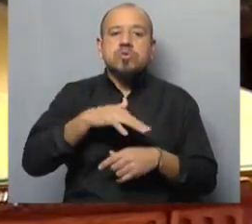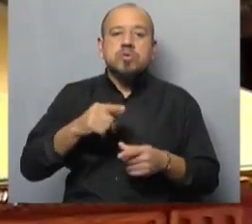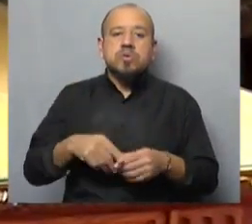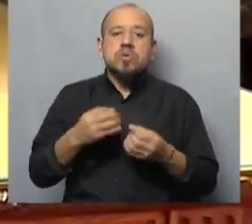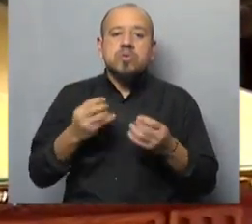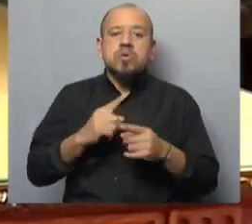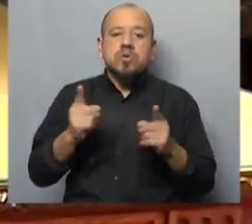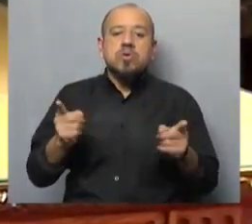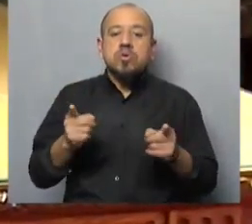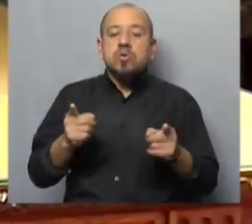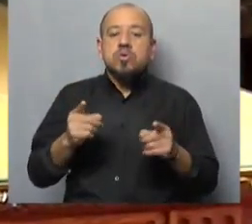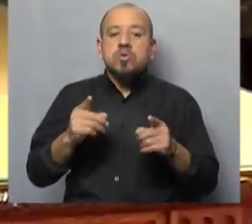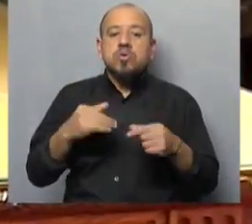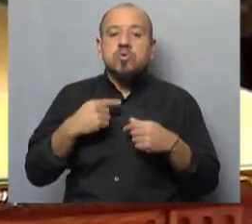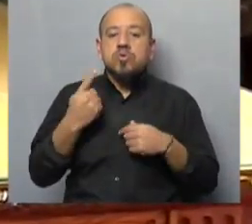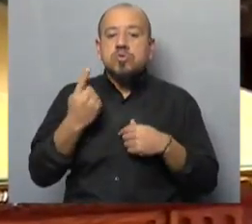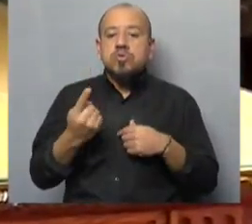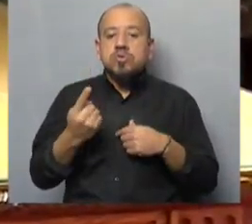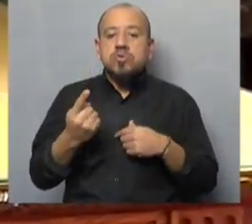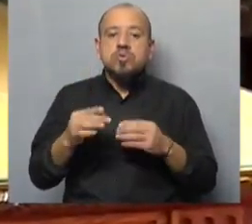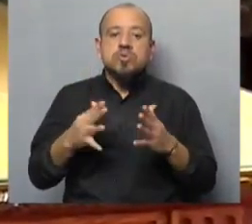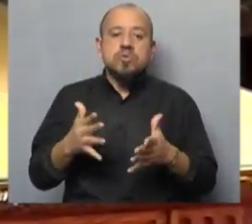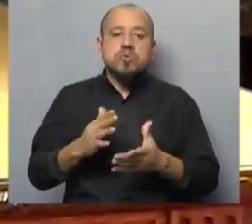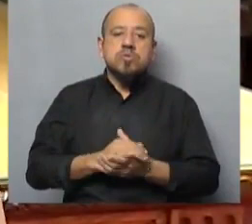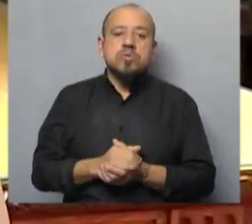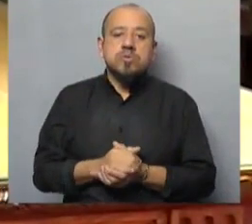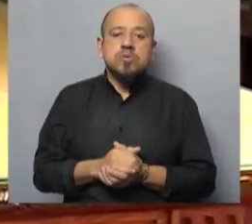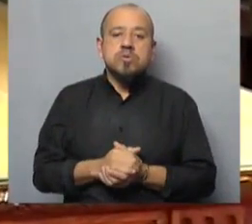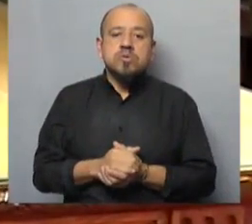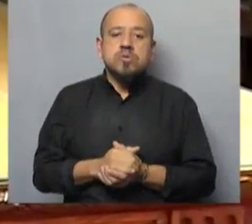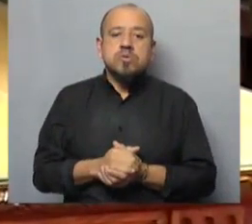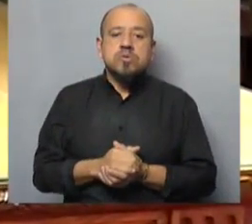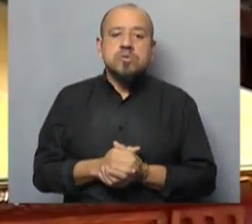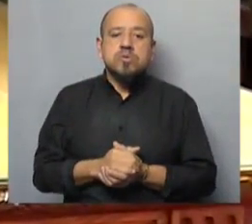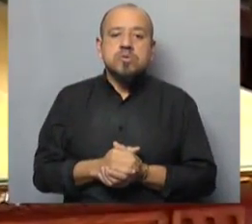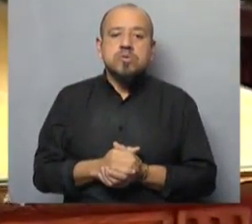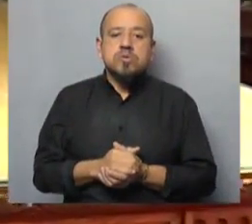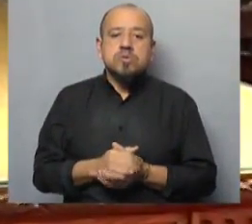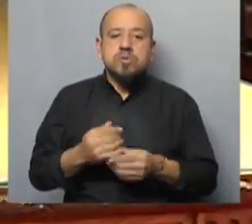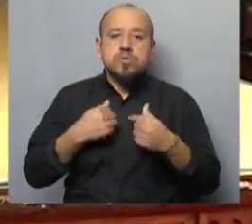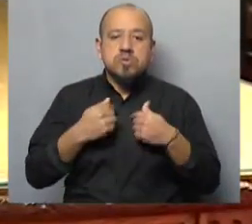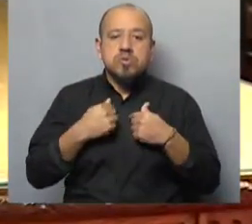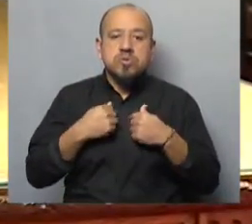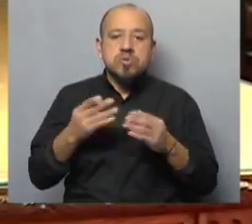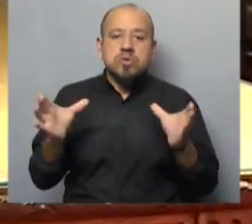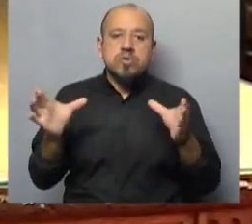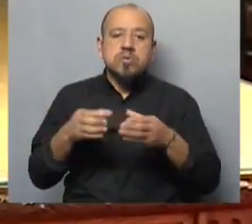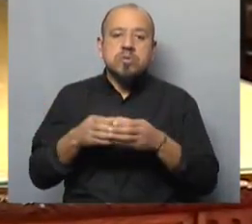no habían sido recibidas sino que fuiste un poco más allá que fue lo que sucedió bien nosotros en la comisión